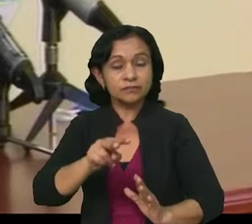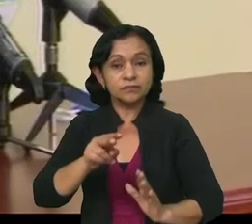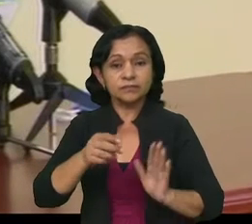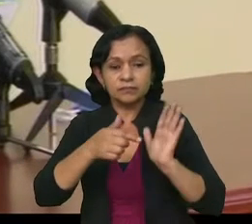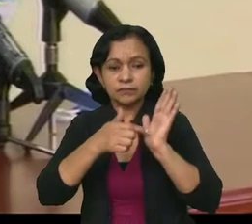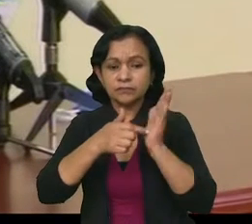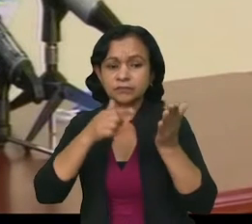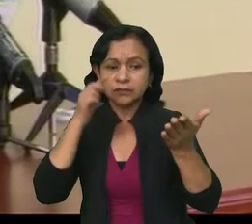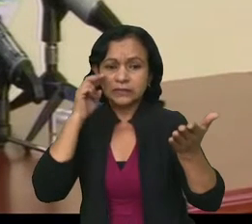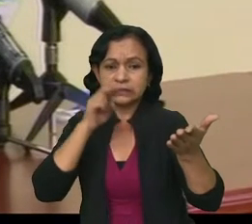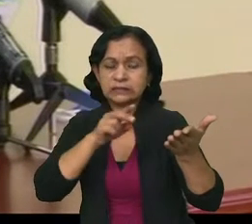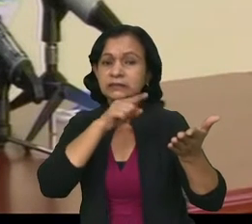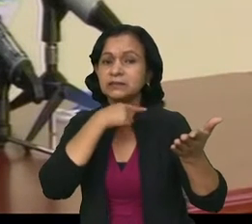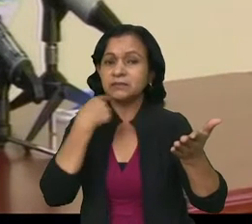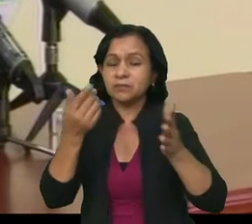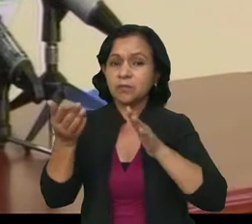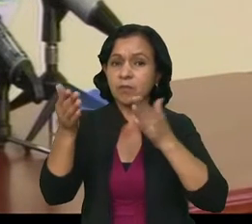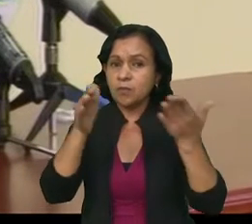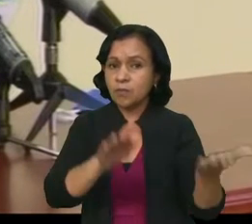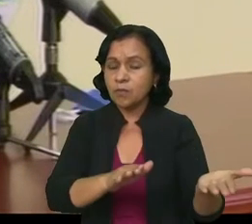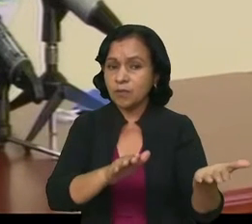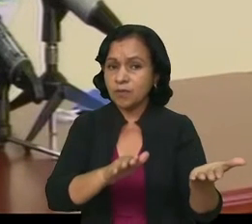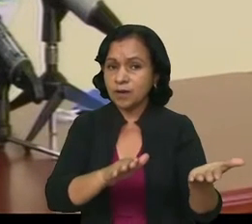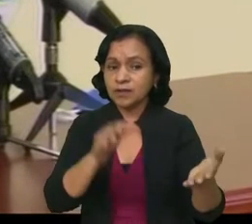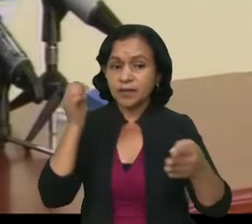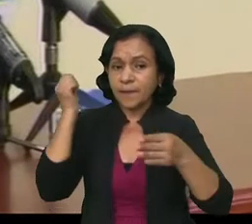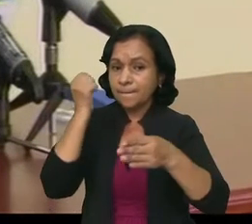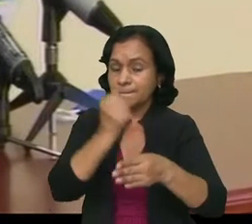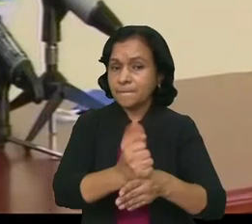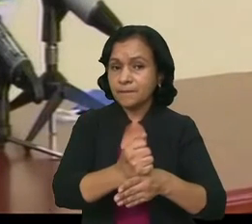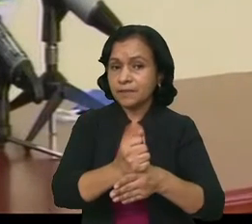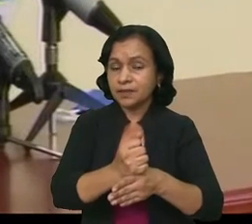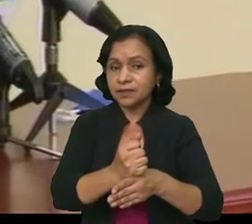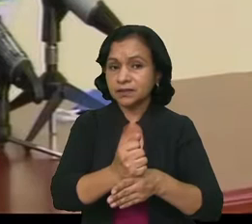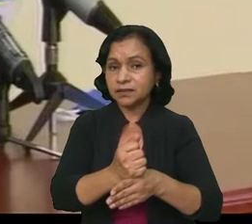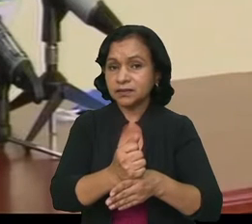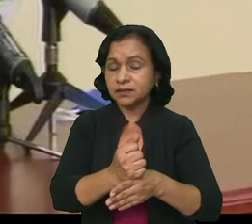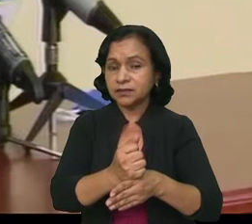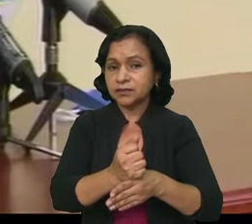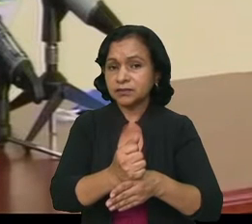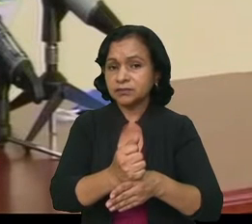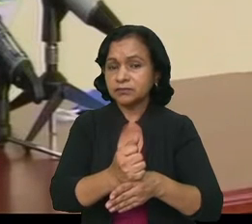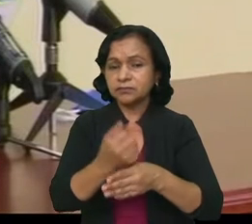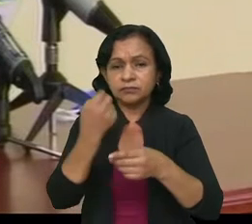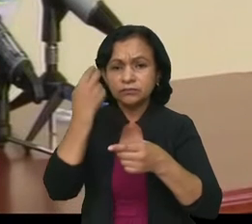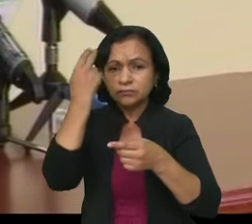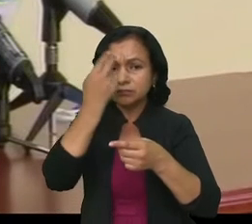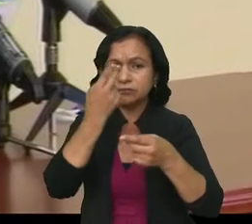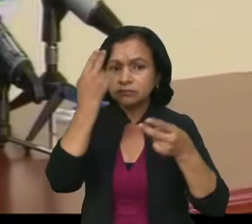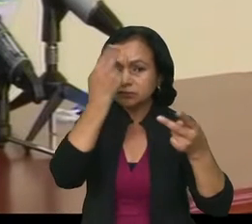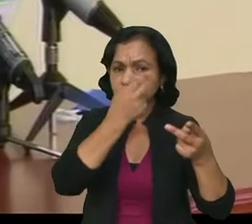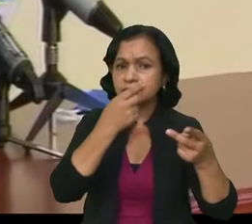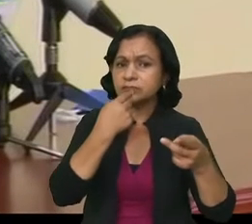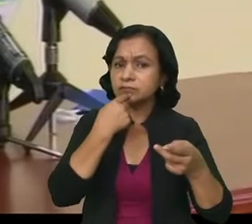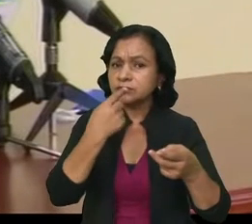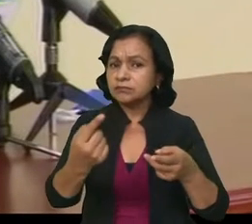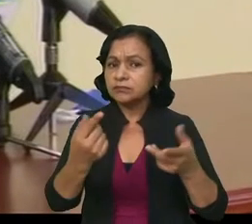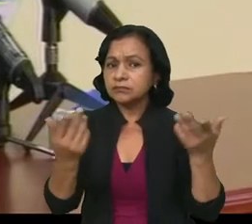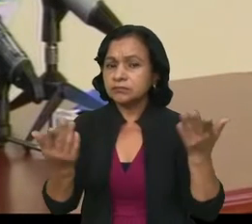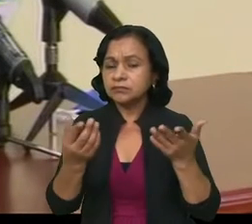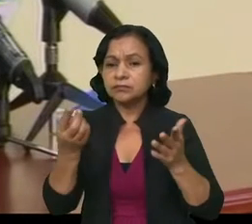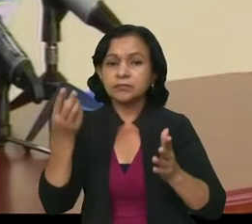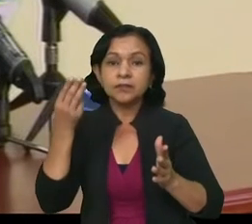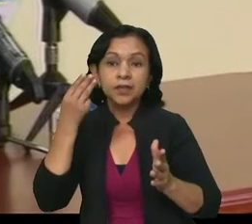Comprobada la causa de muerte como causa muerte homicida, se entrevistaron a testigos, quienes refirieron que la